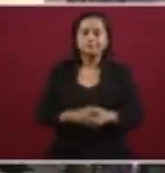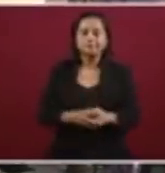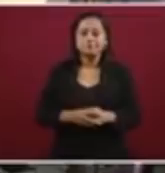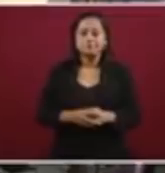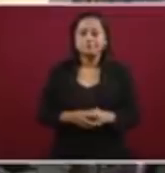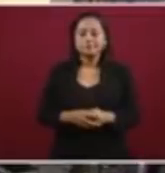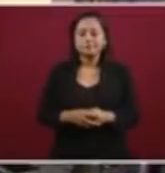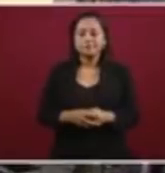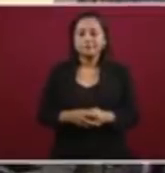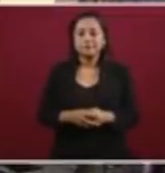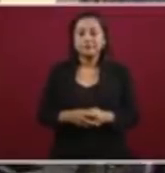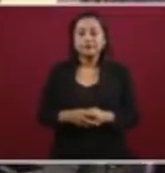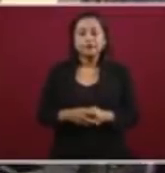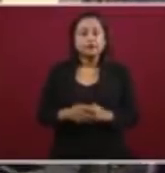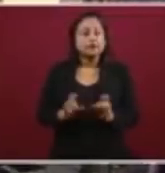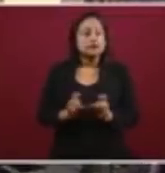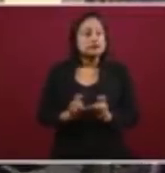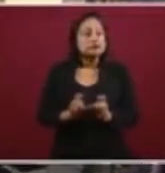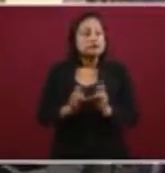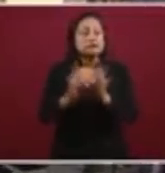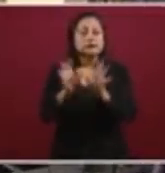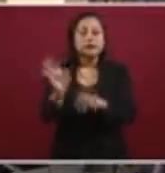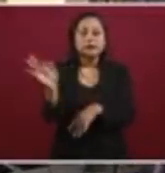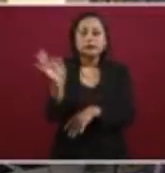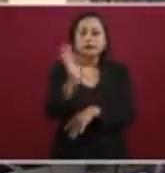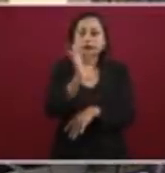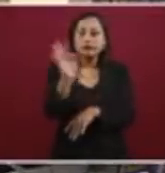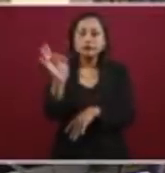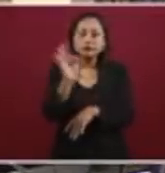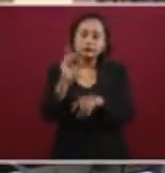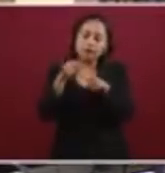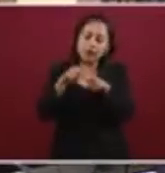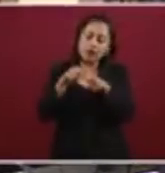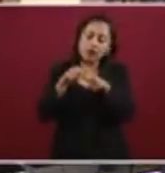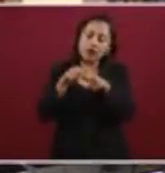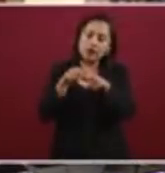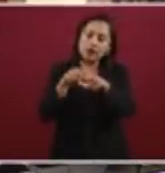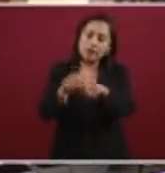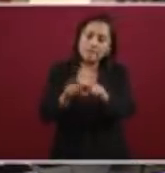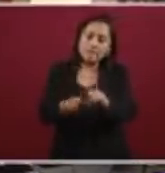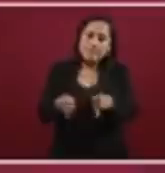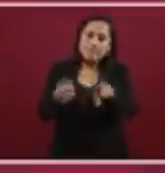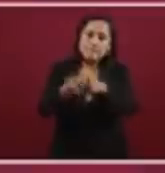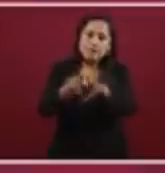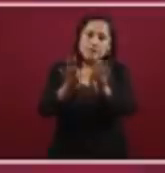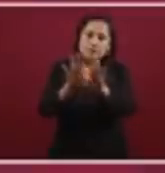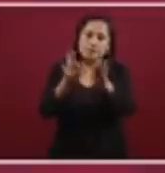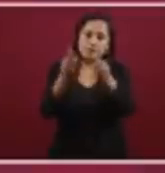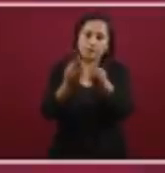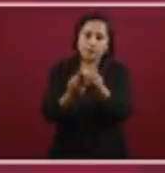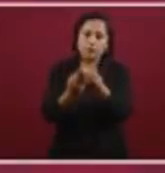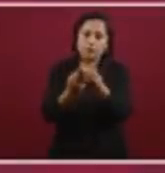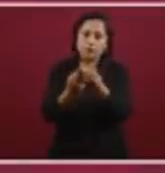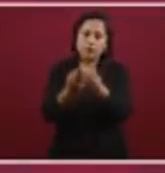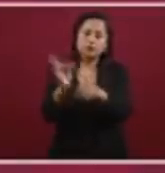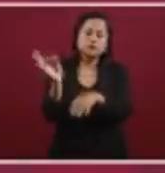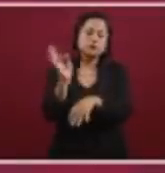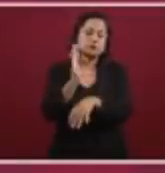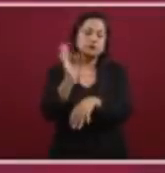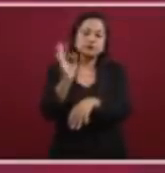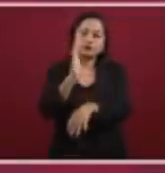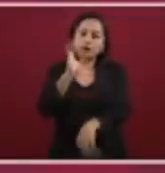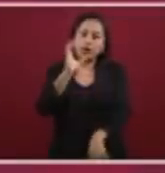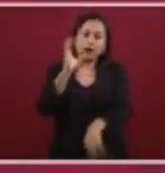hubiese continuado con la misma política a finales del sexenio ya no iba a ser